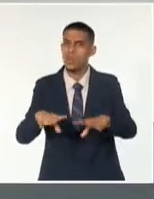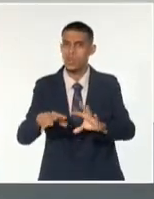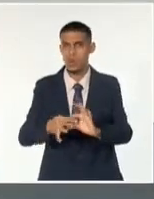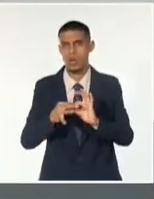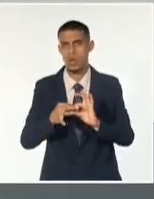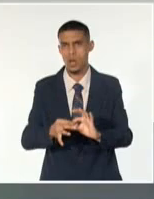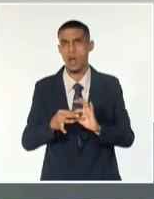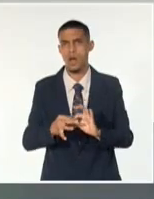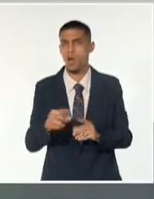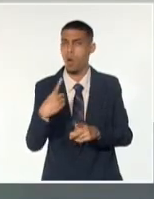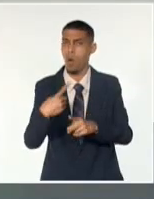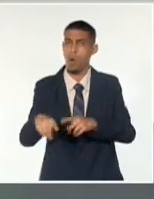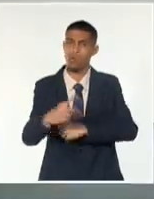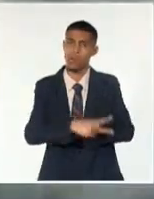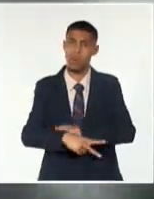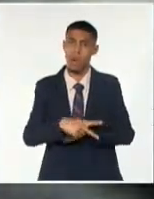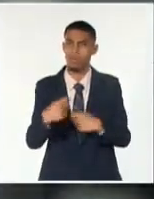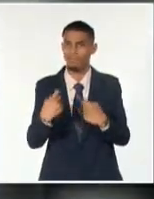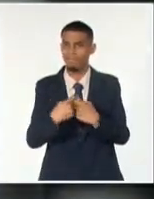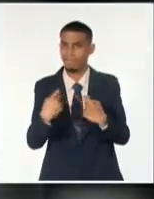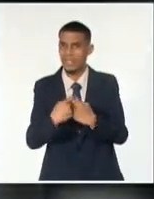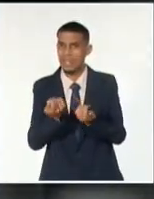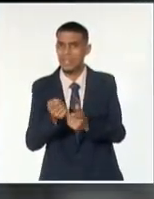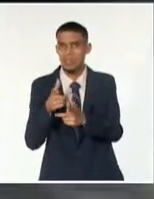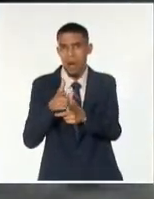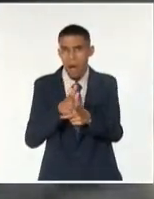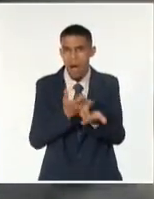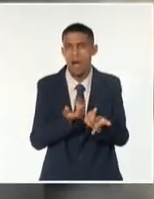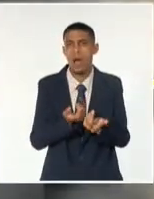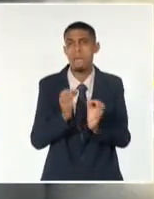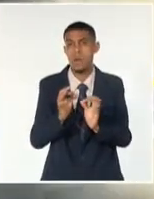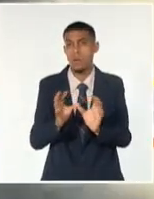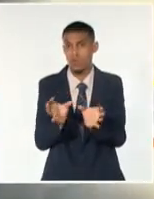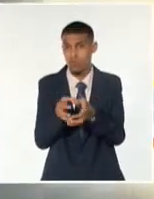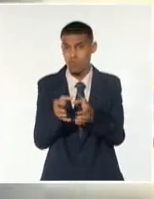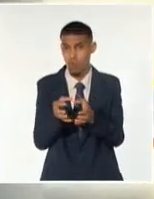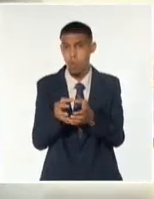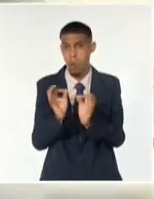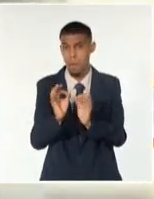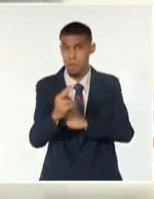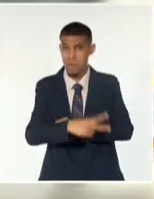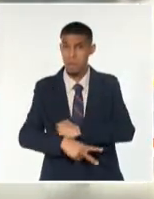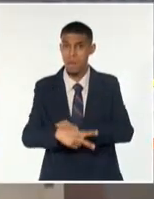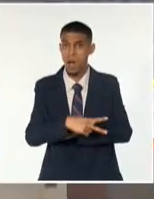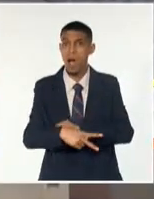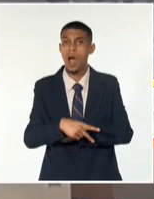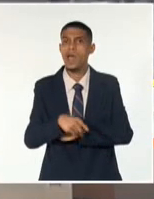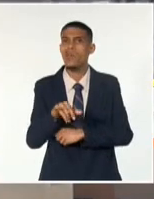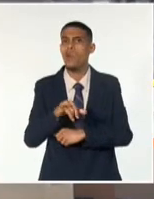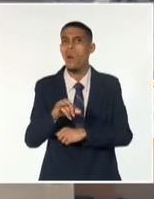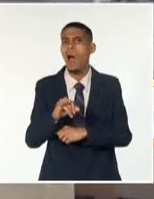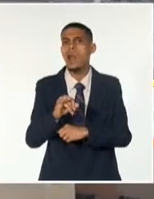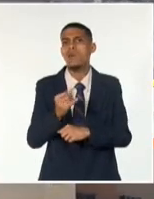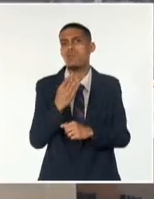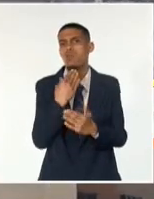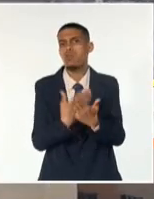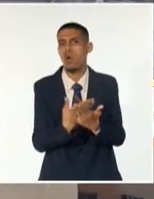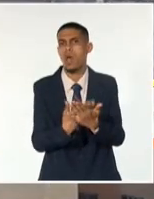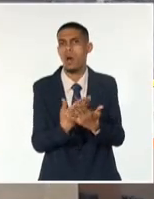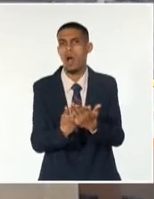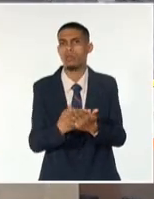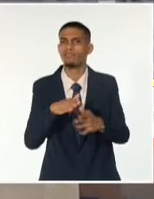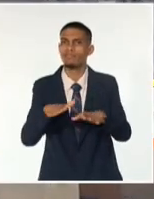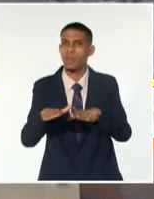de Hamas. El anuncio ocurre mientras el ejército israelí pone en marcha la operación Espadas de Hierro tras una